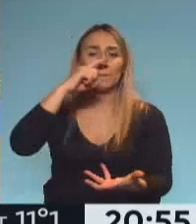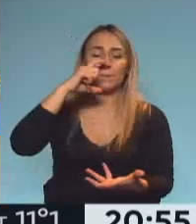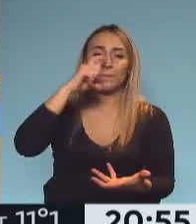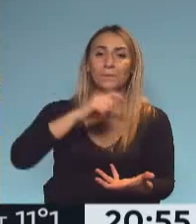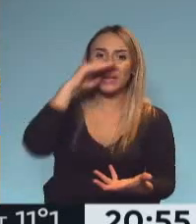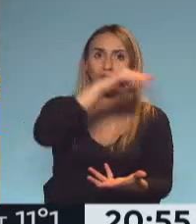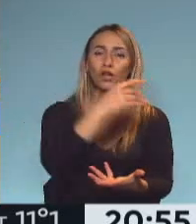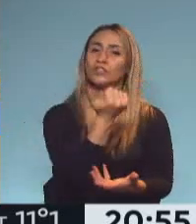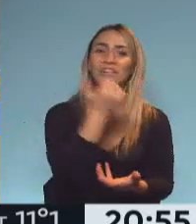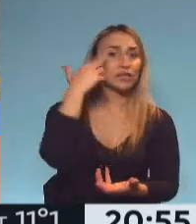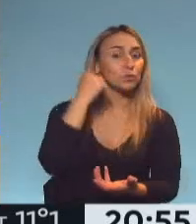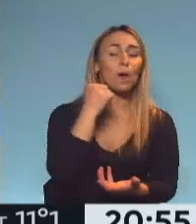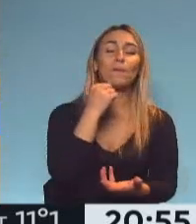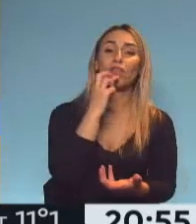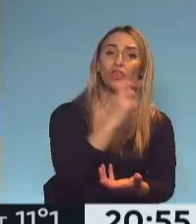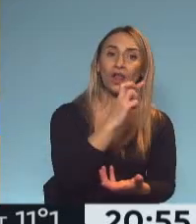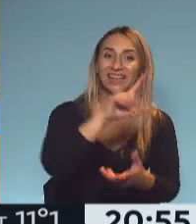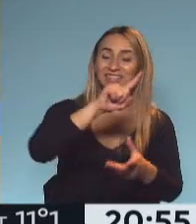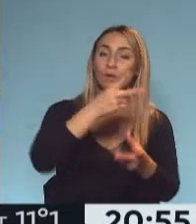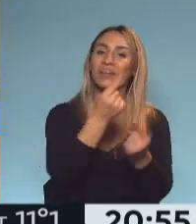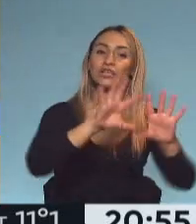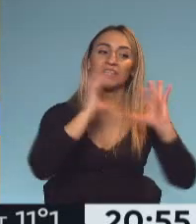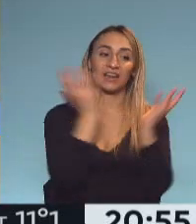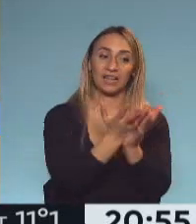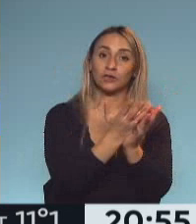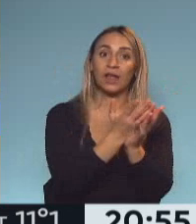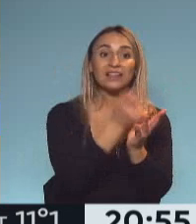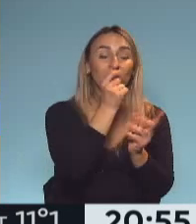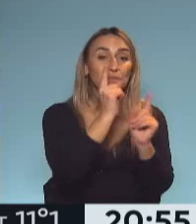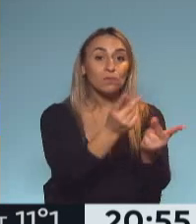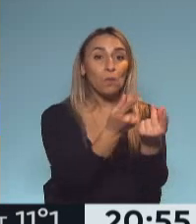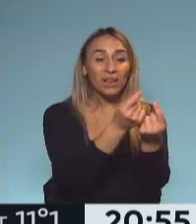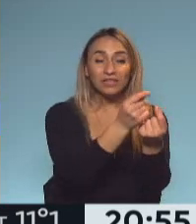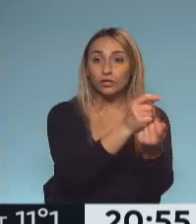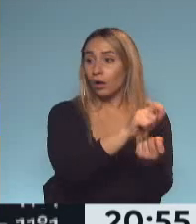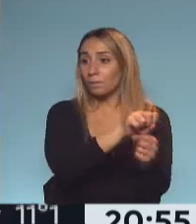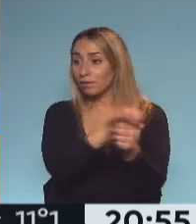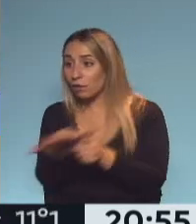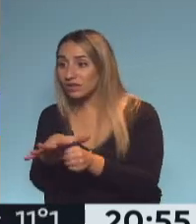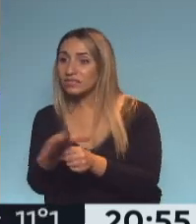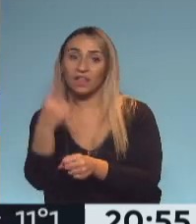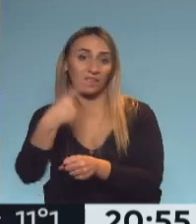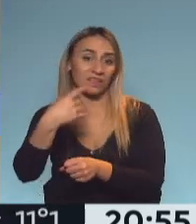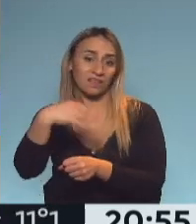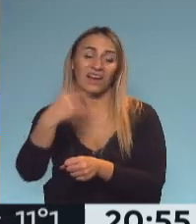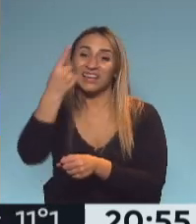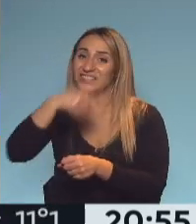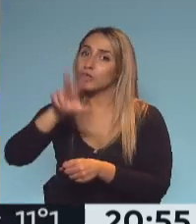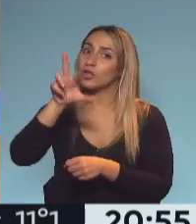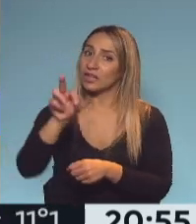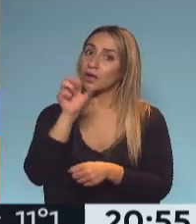en 69 dólares y que en caso de trasladar ese valor a los surtidores el precio debería ajustarse a 130 pesos el